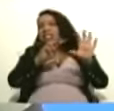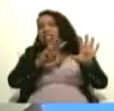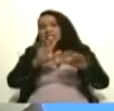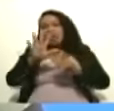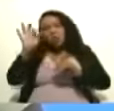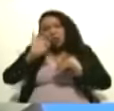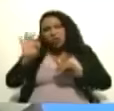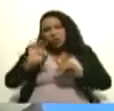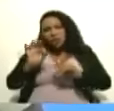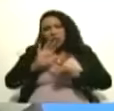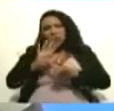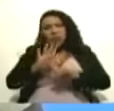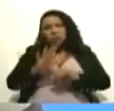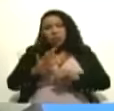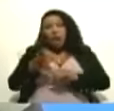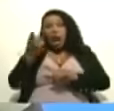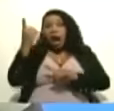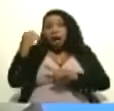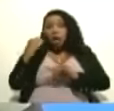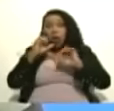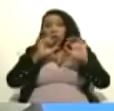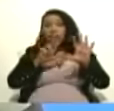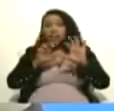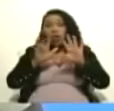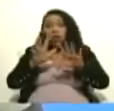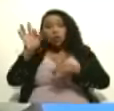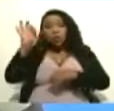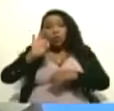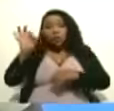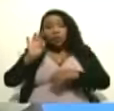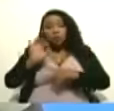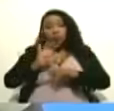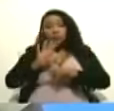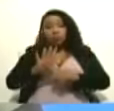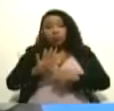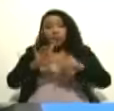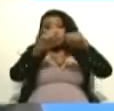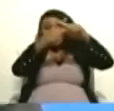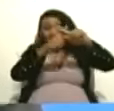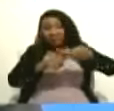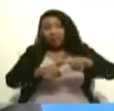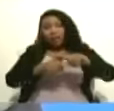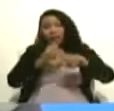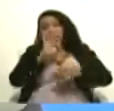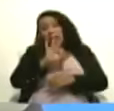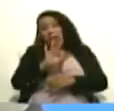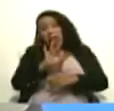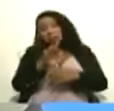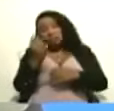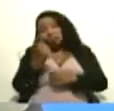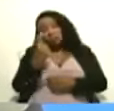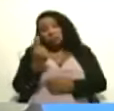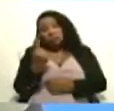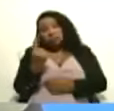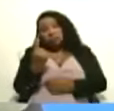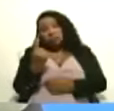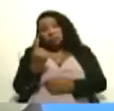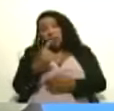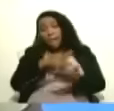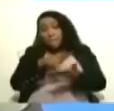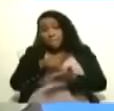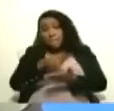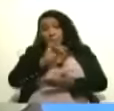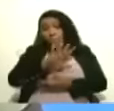boletín de ayer fue con el 88 de la transmisión y haces una regla de tres Simplemente si con el si la participó el